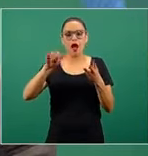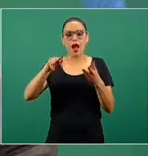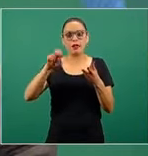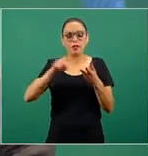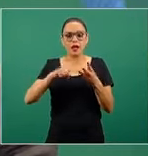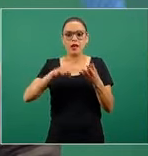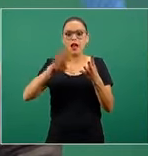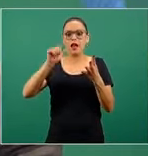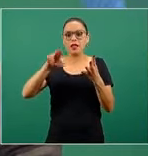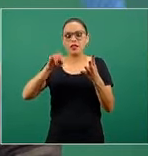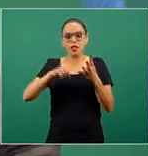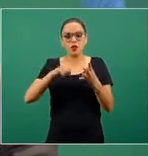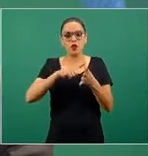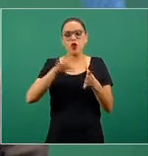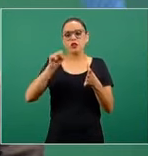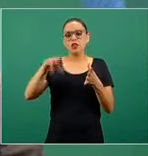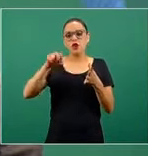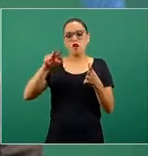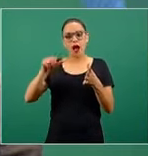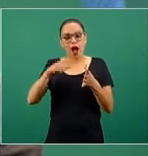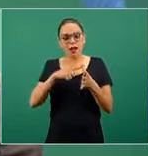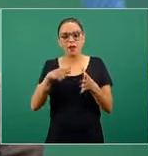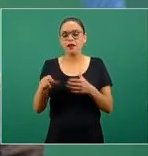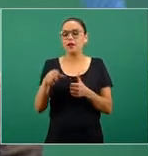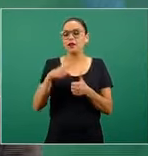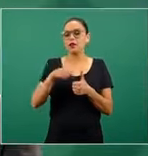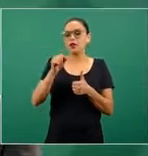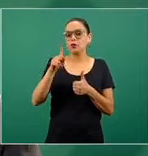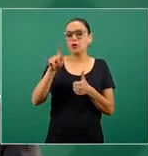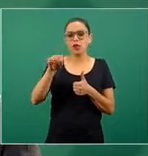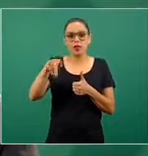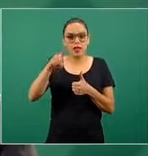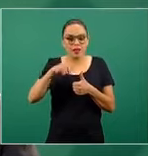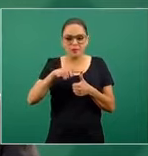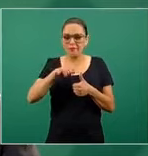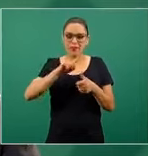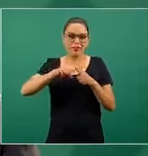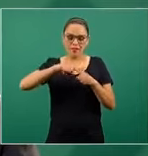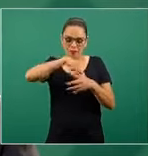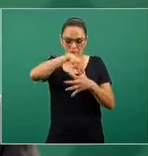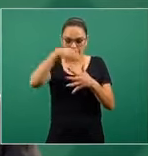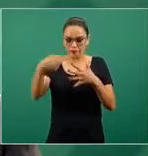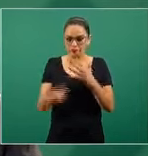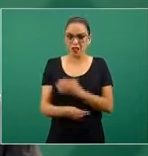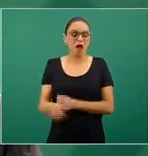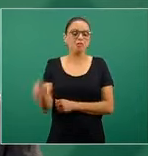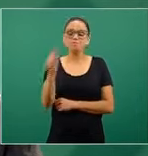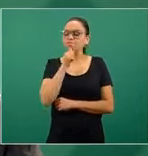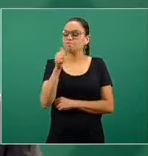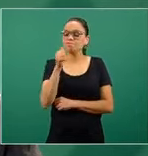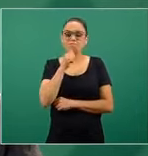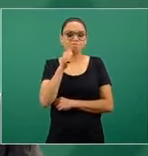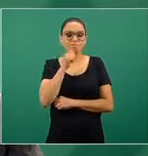Sinovac, Sputnik, etcétera, tienen demostrada la capacidad de